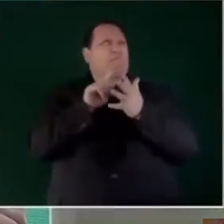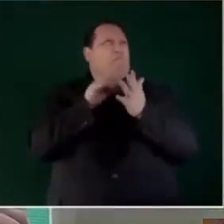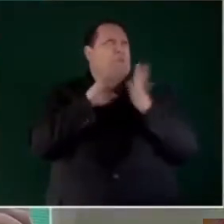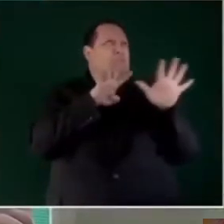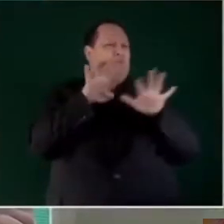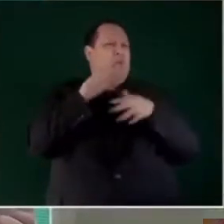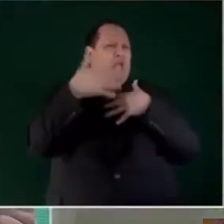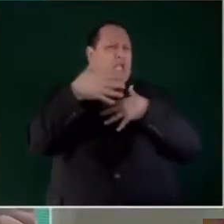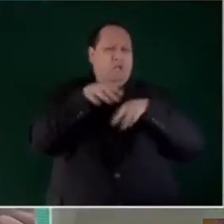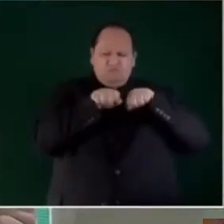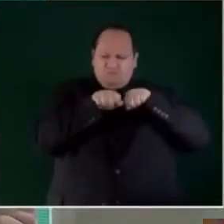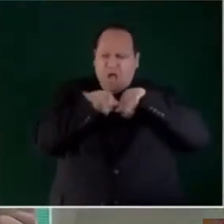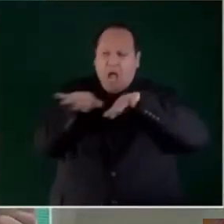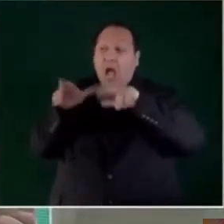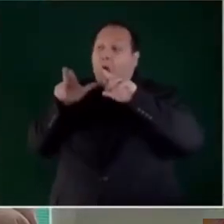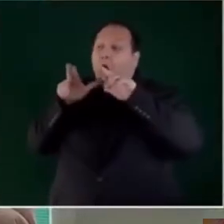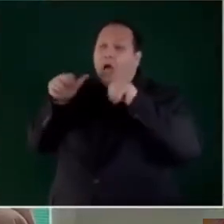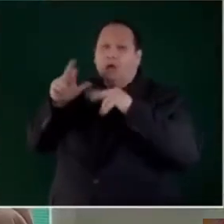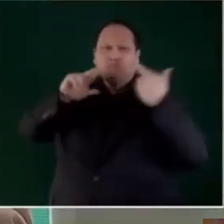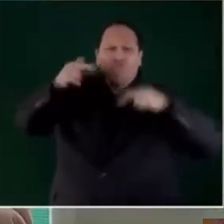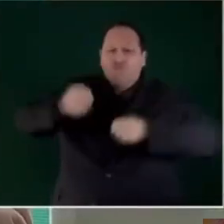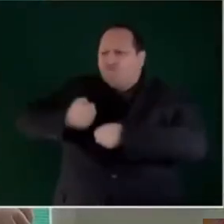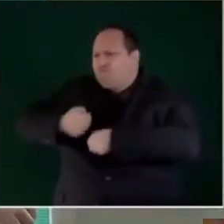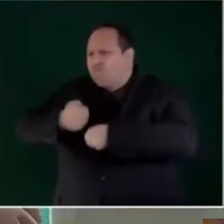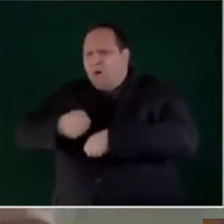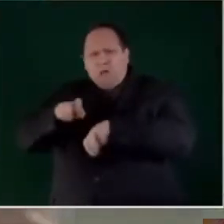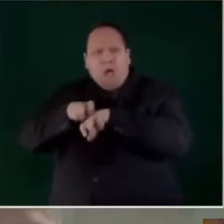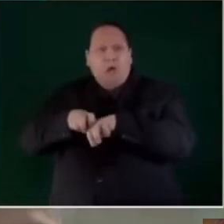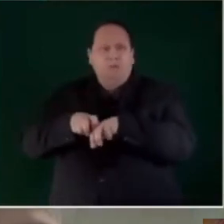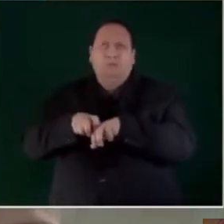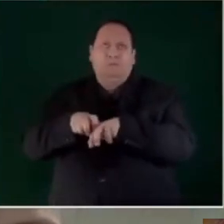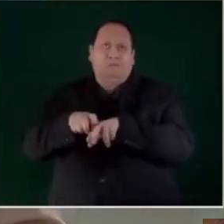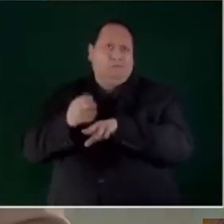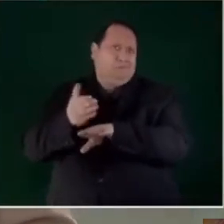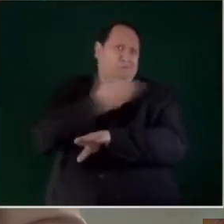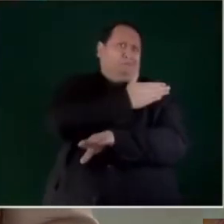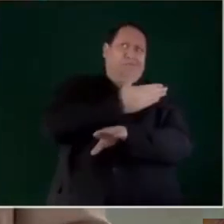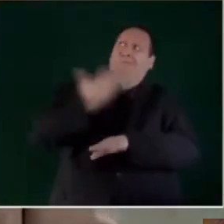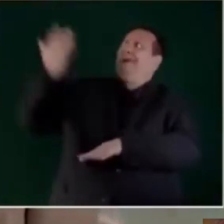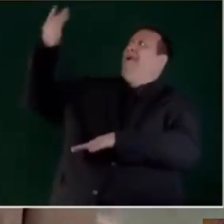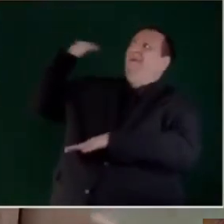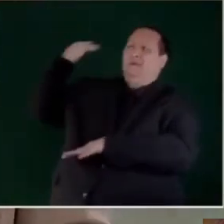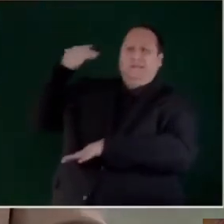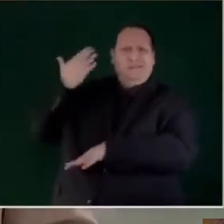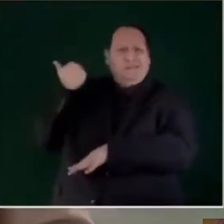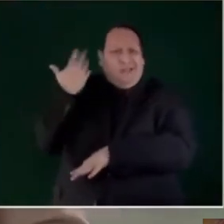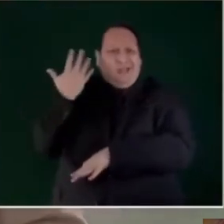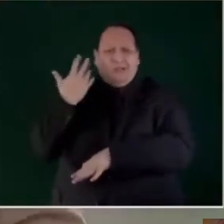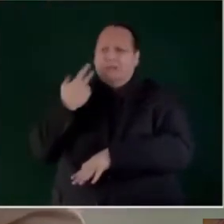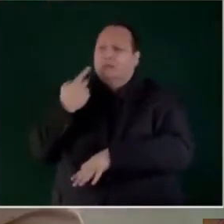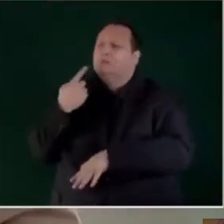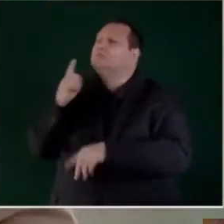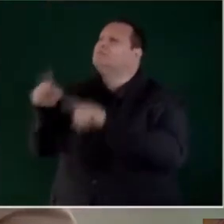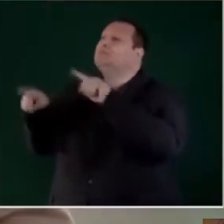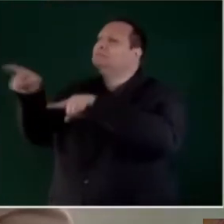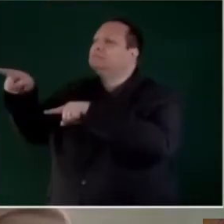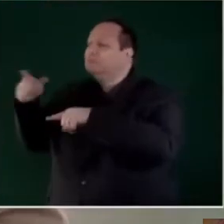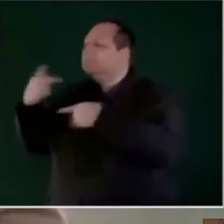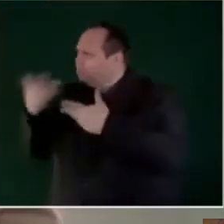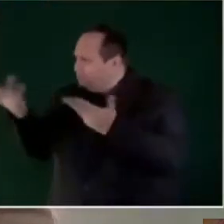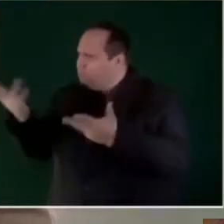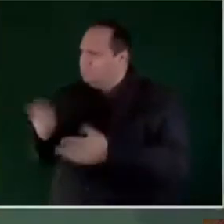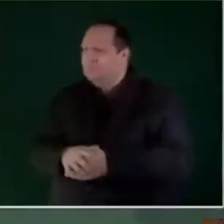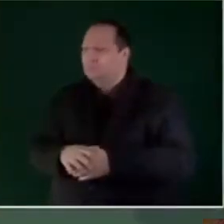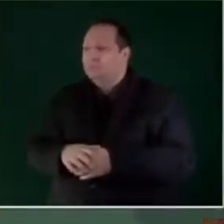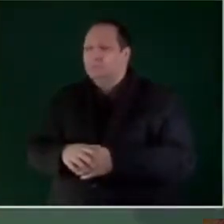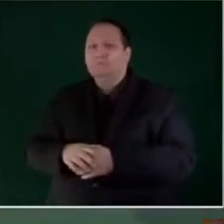1915, no hace mucho, y le decían a los peones,